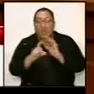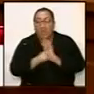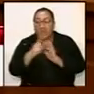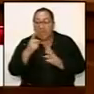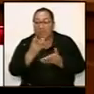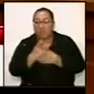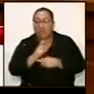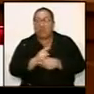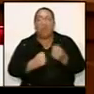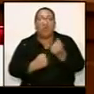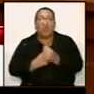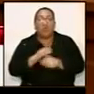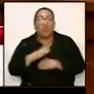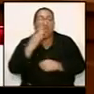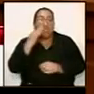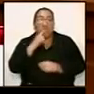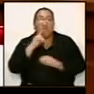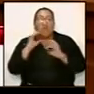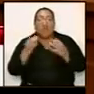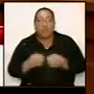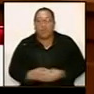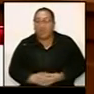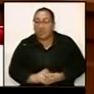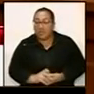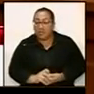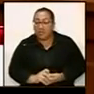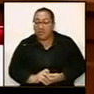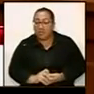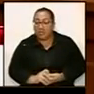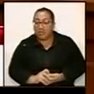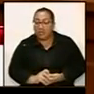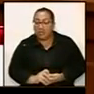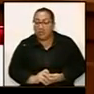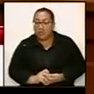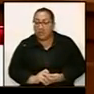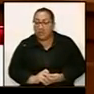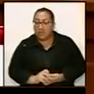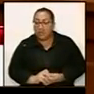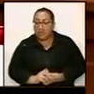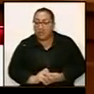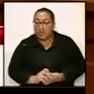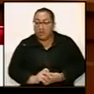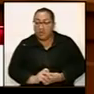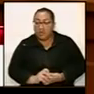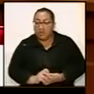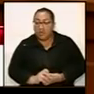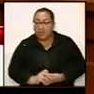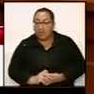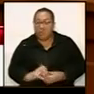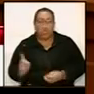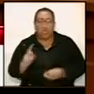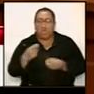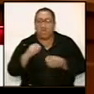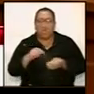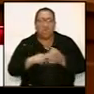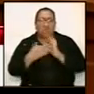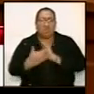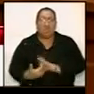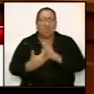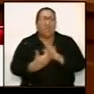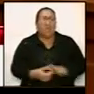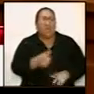participación y colaboración de los padres de familia en el proceso educativo de sus hijos. No se trata de ridiculizar a las